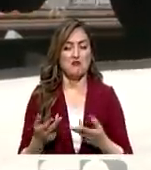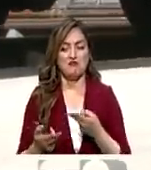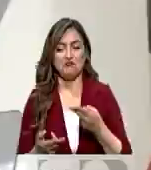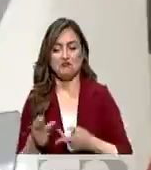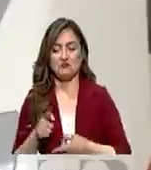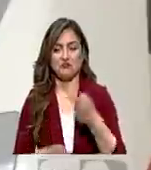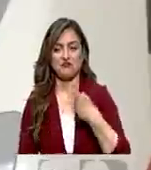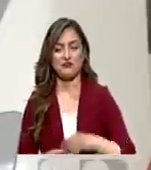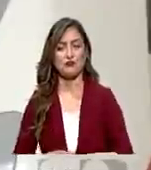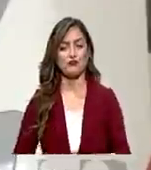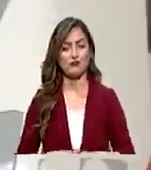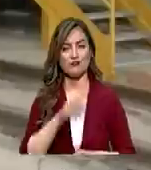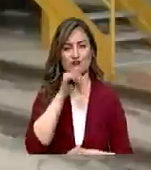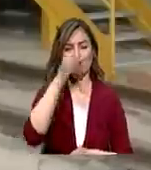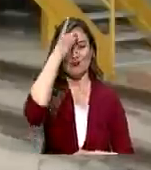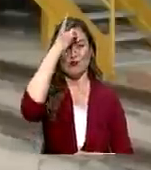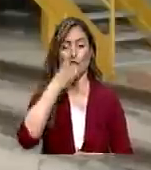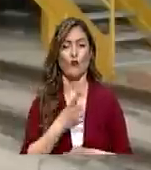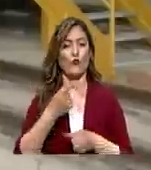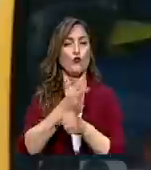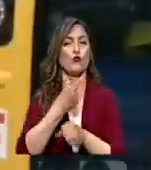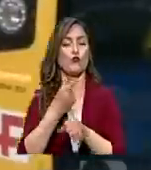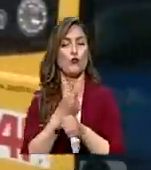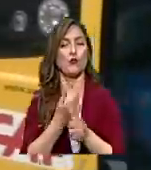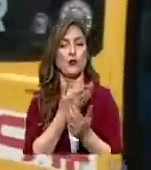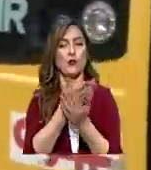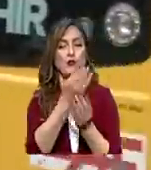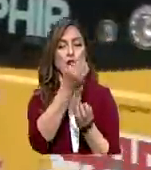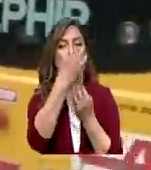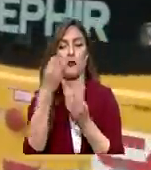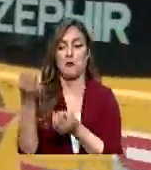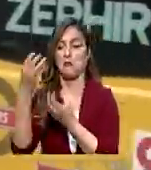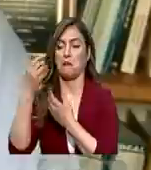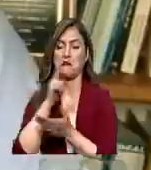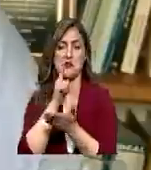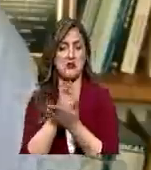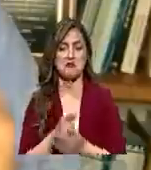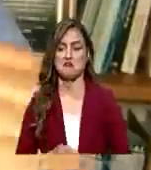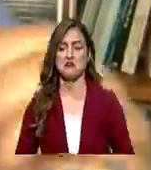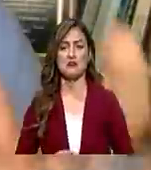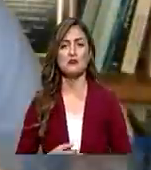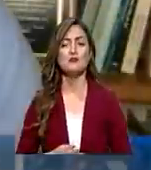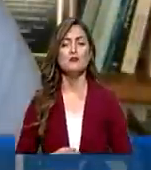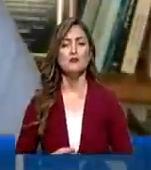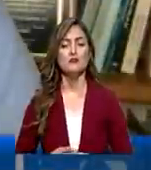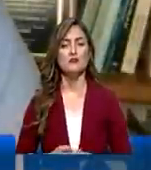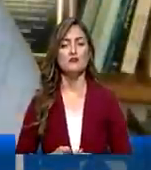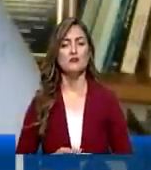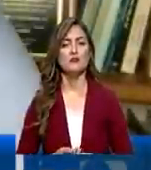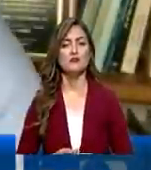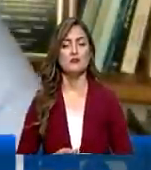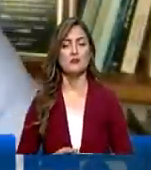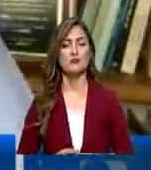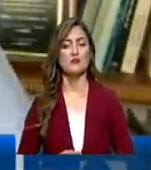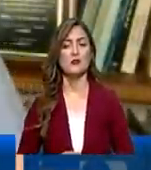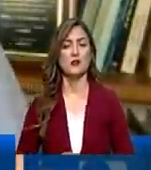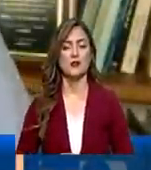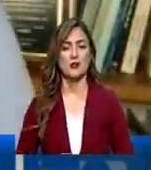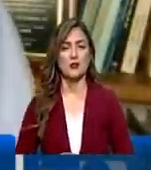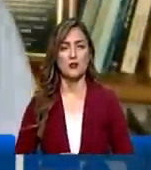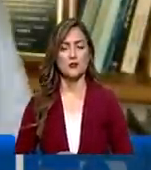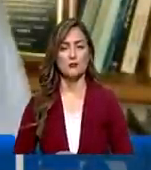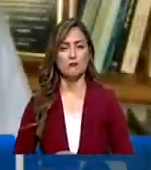aún tomar una decisión porque desde la gerencia no les proporcionan los datos reales. Nos dicen que no tienen un dato, este otro